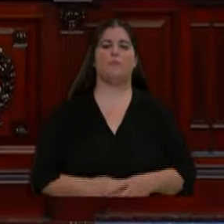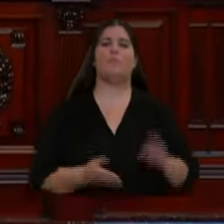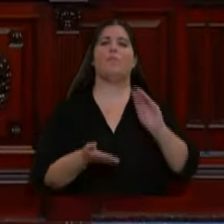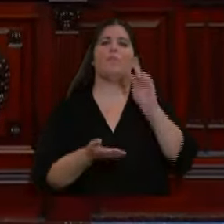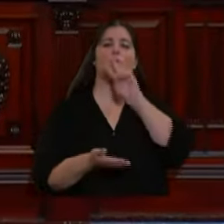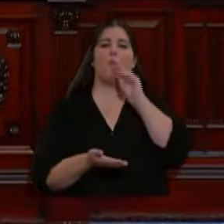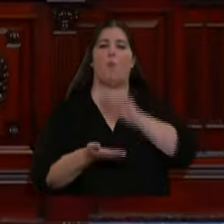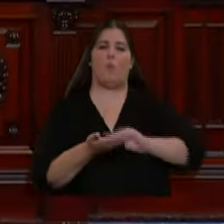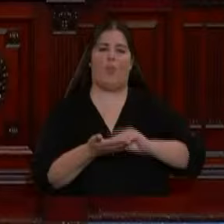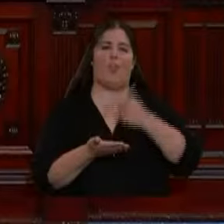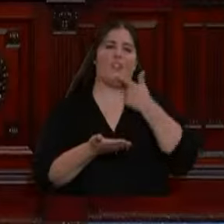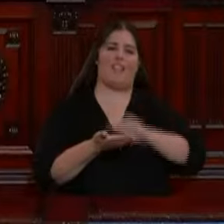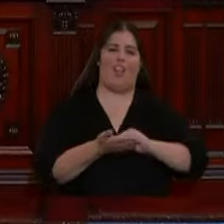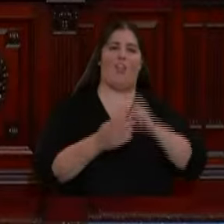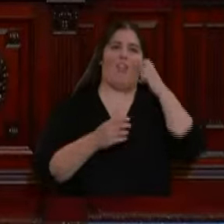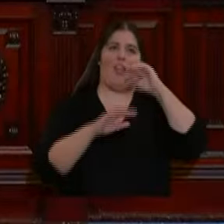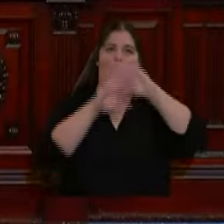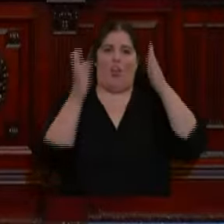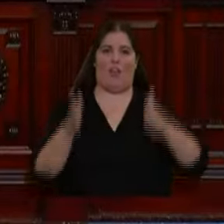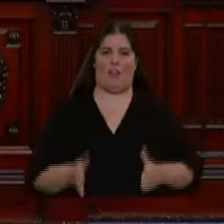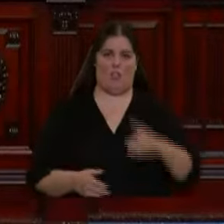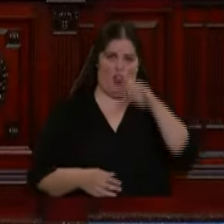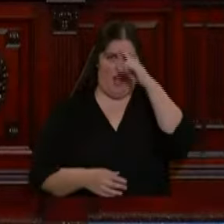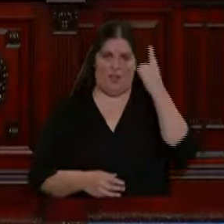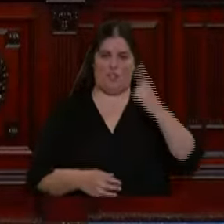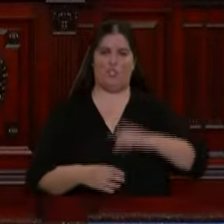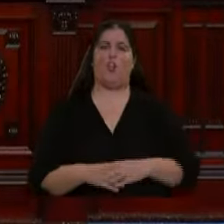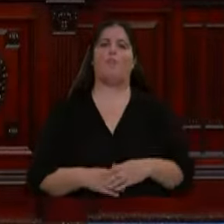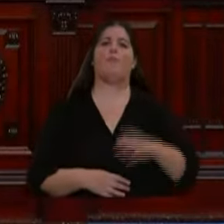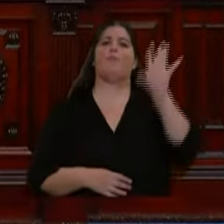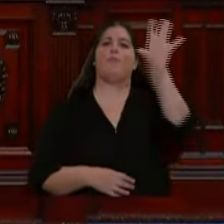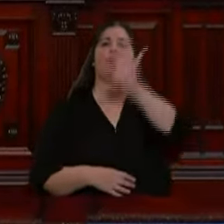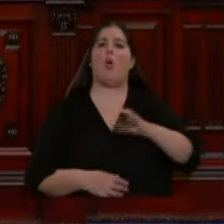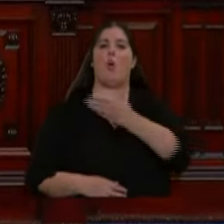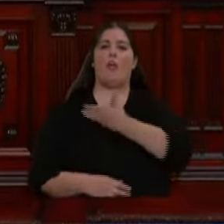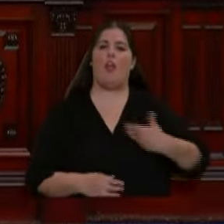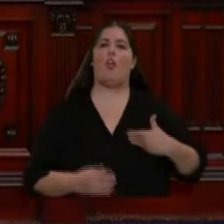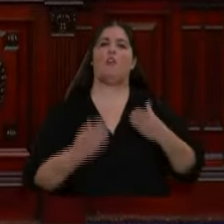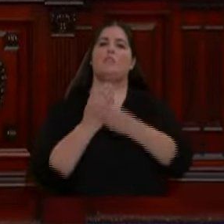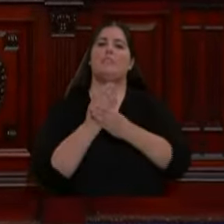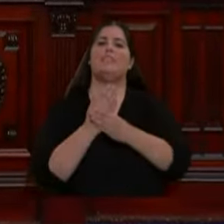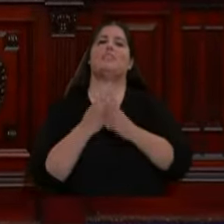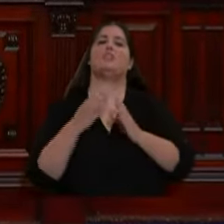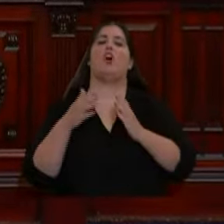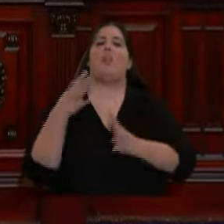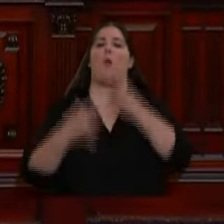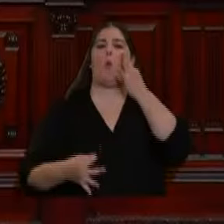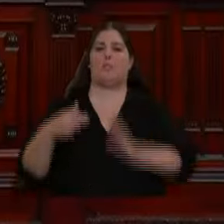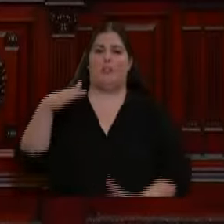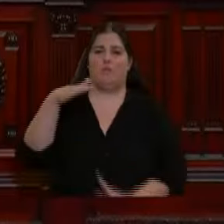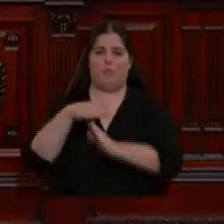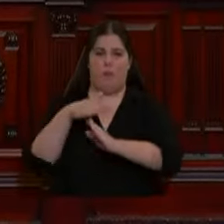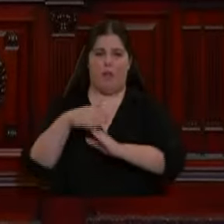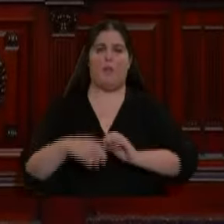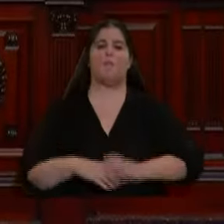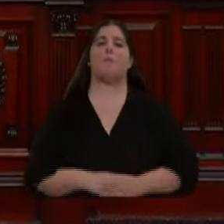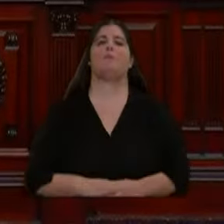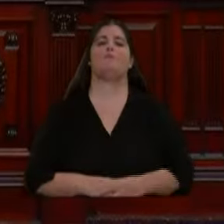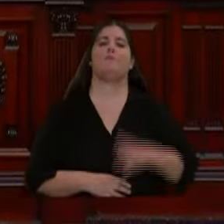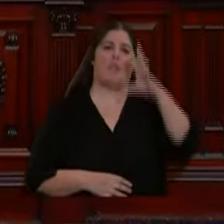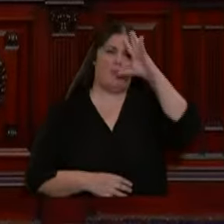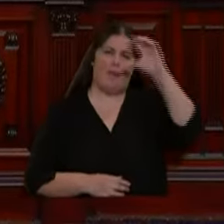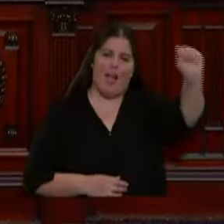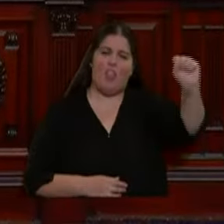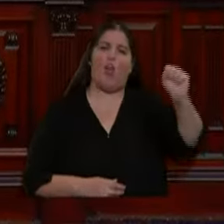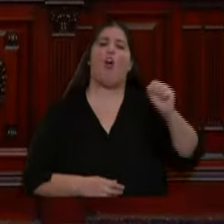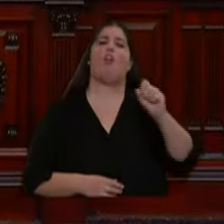Diputados y senadores del Congreso de la Nación, gobernadores, ministros de la Corte Suprema de Justicia, embajadores